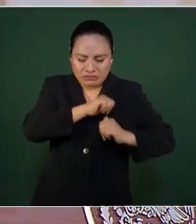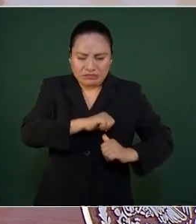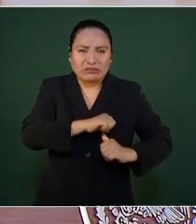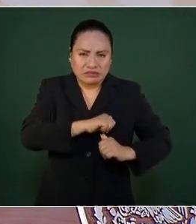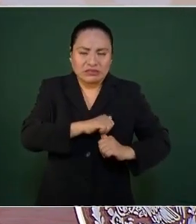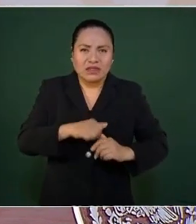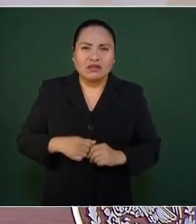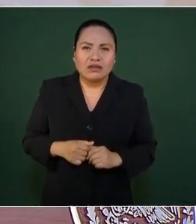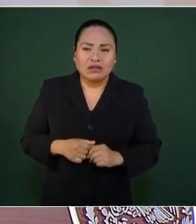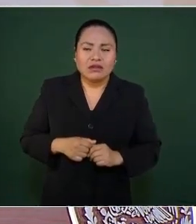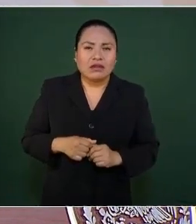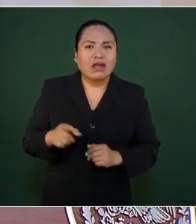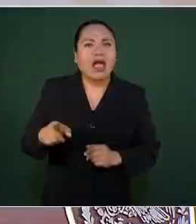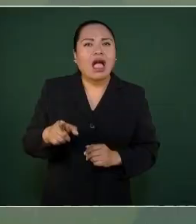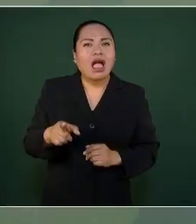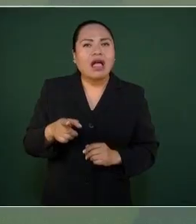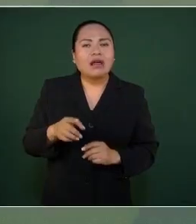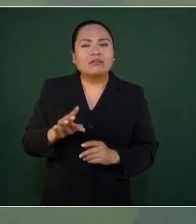el pretexto